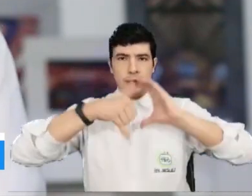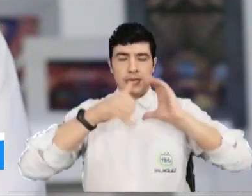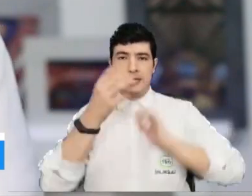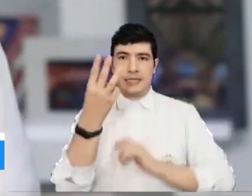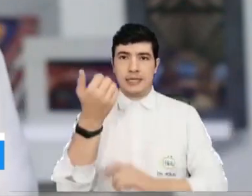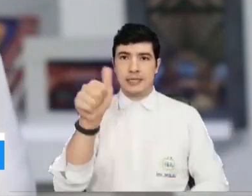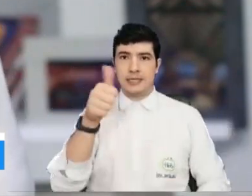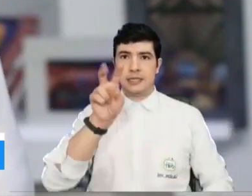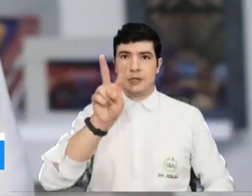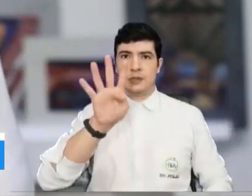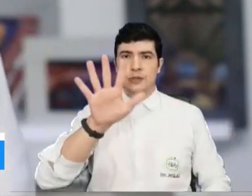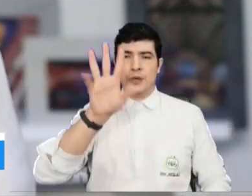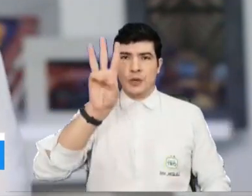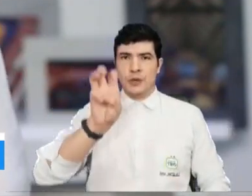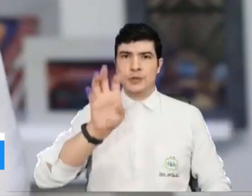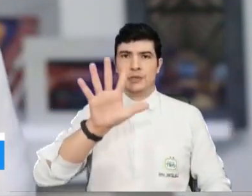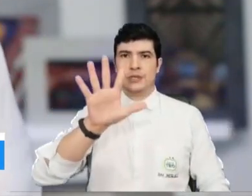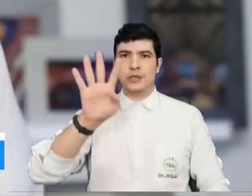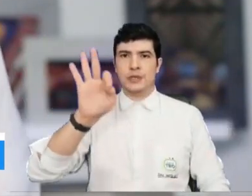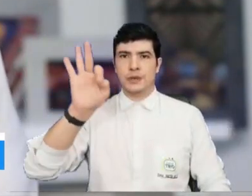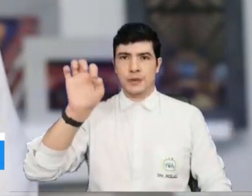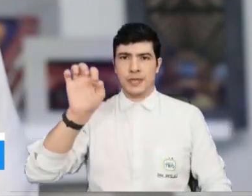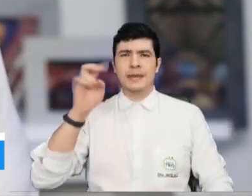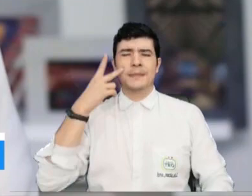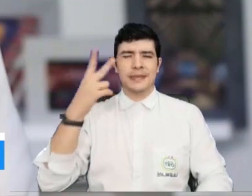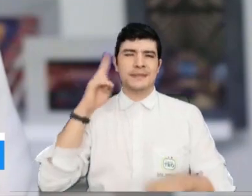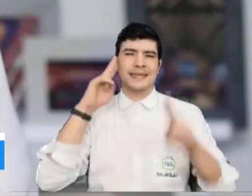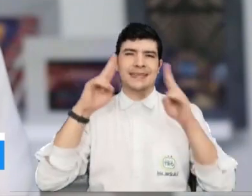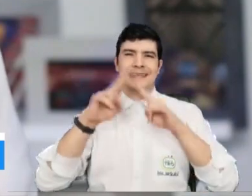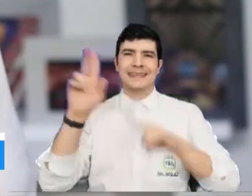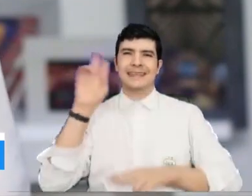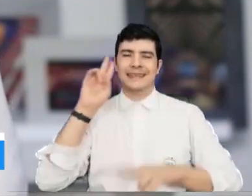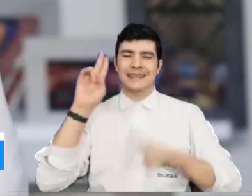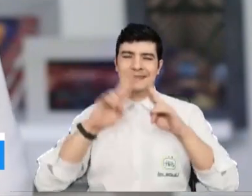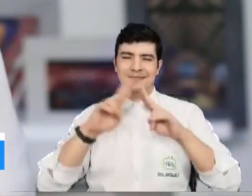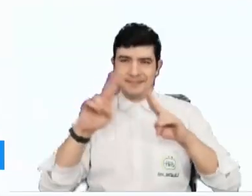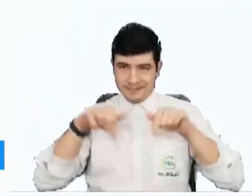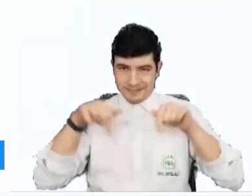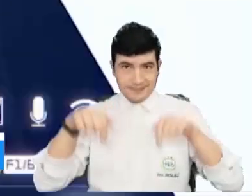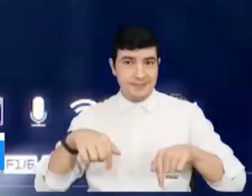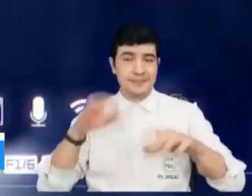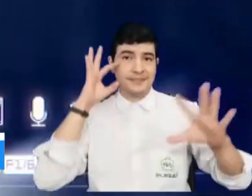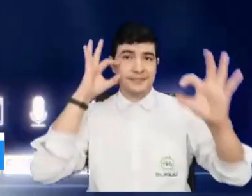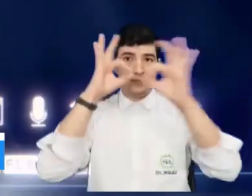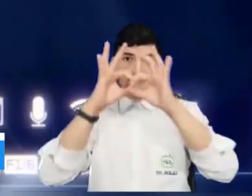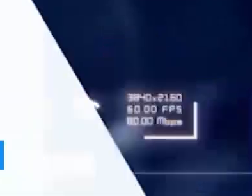310-245-8548. Nos vemos mañana con más videos aquí en Lente Ciudadano.